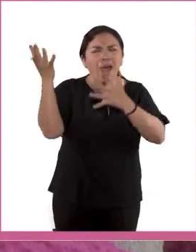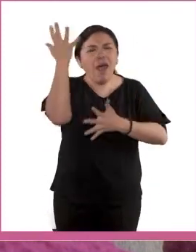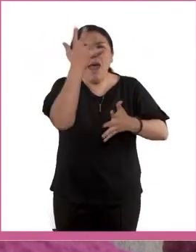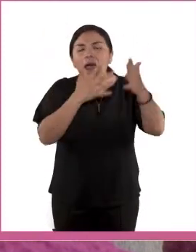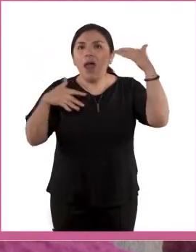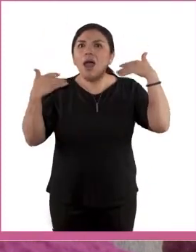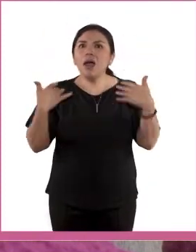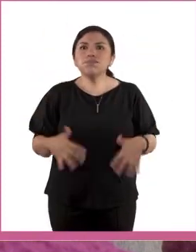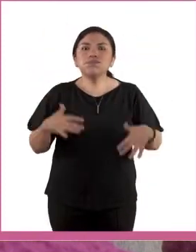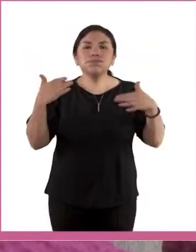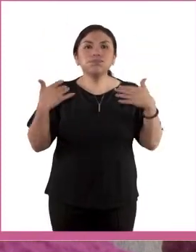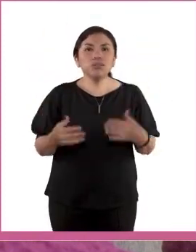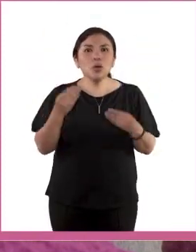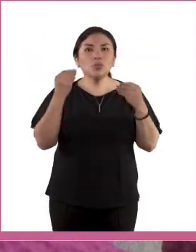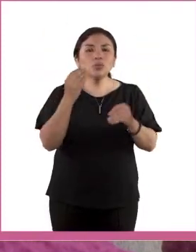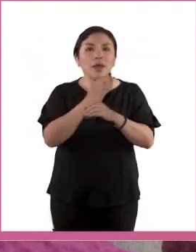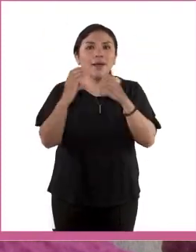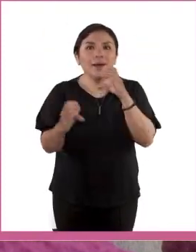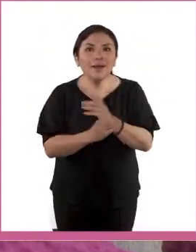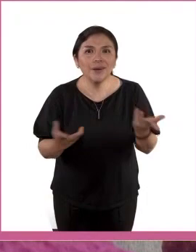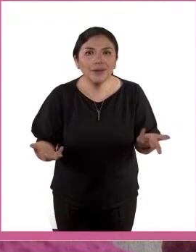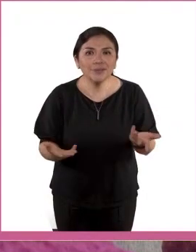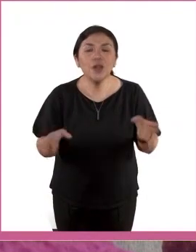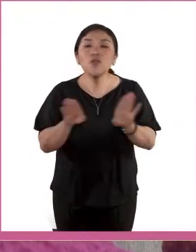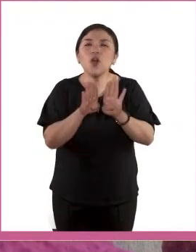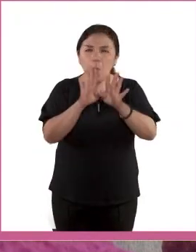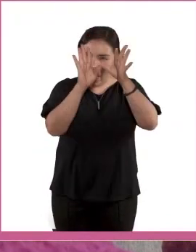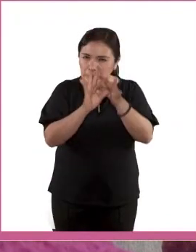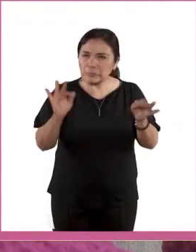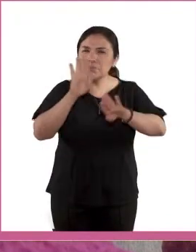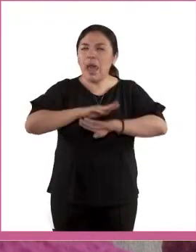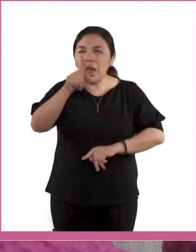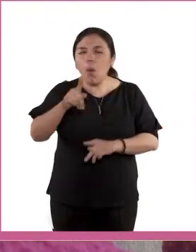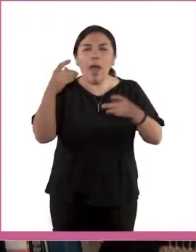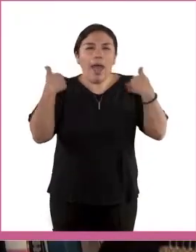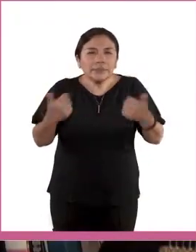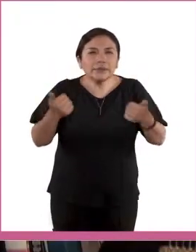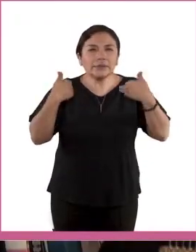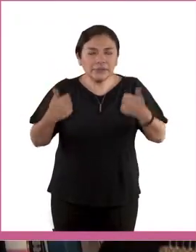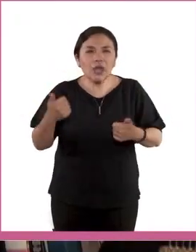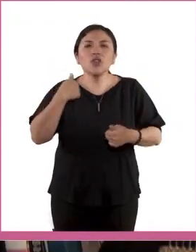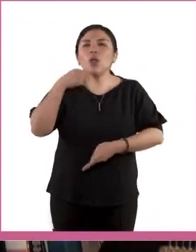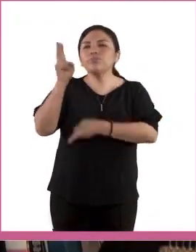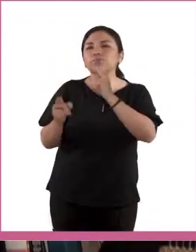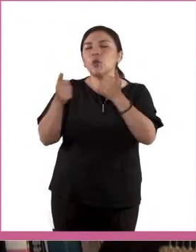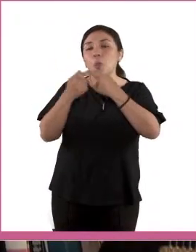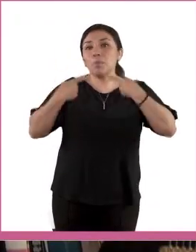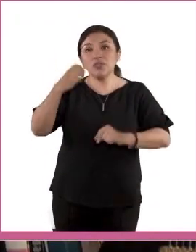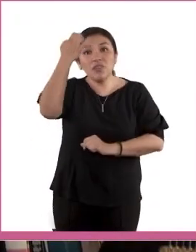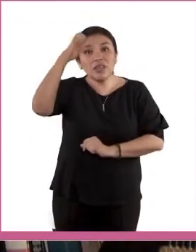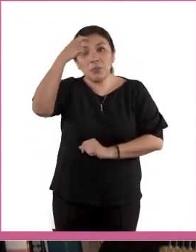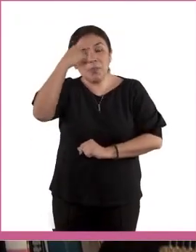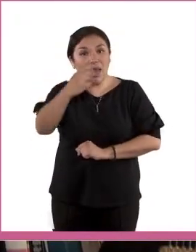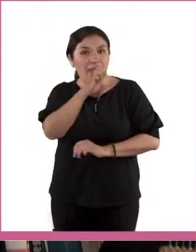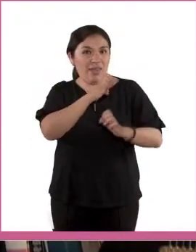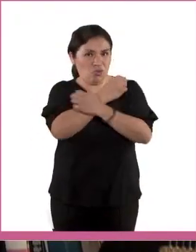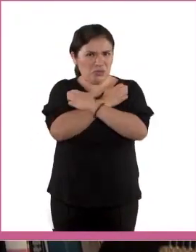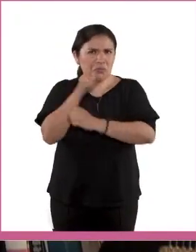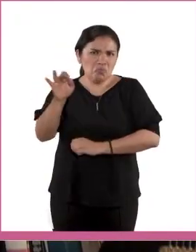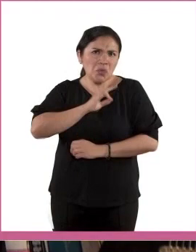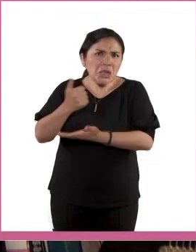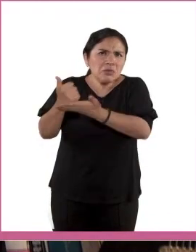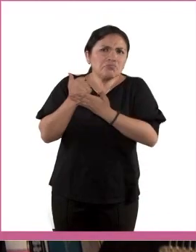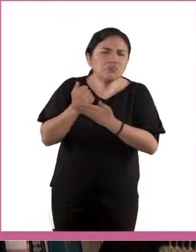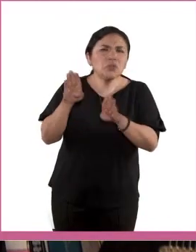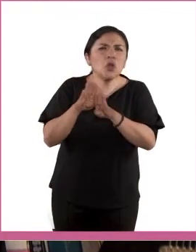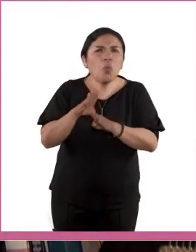otro, que si la manga del muerto. Para aclarar algunas dudas sobre esto, vamos a platicar con una experta en educación. Tal vez ella nos